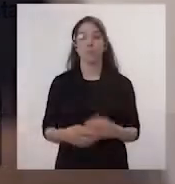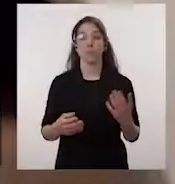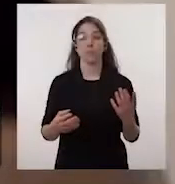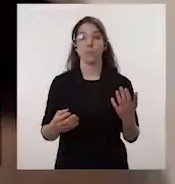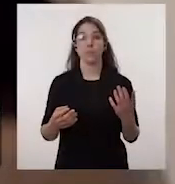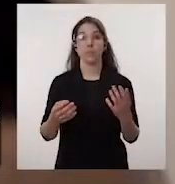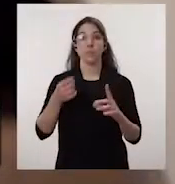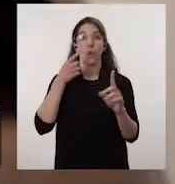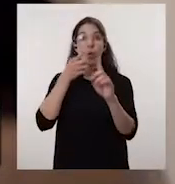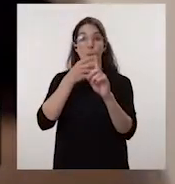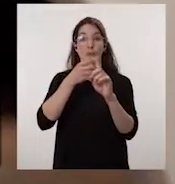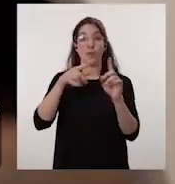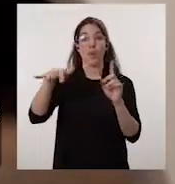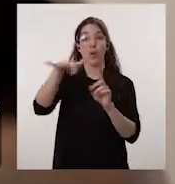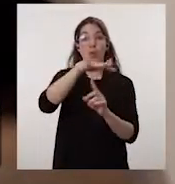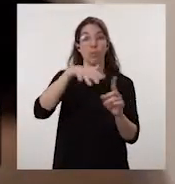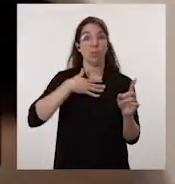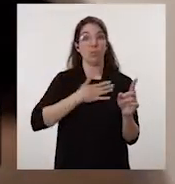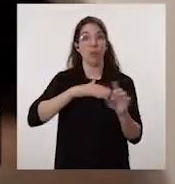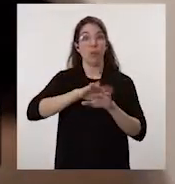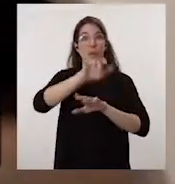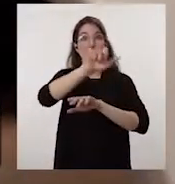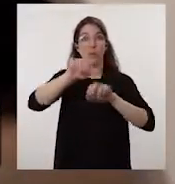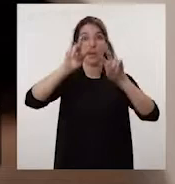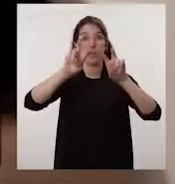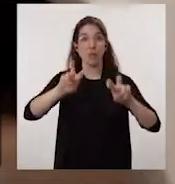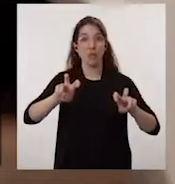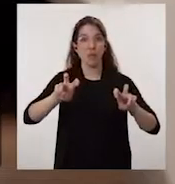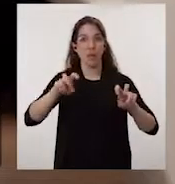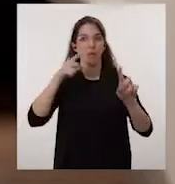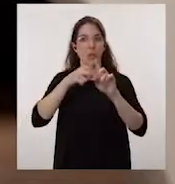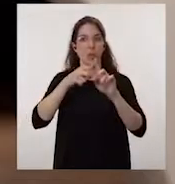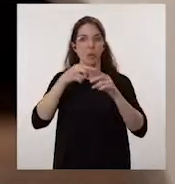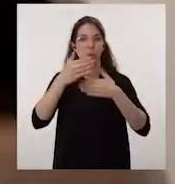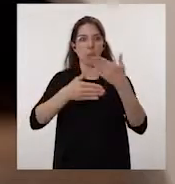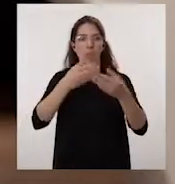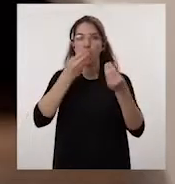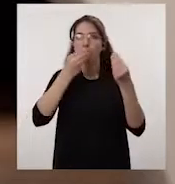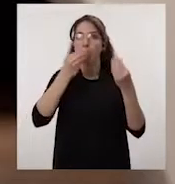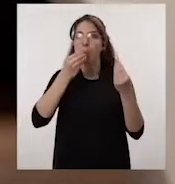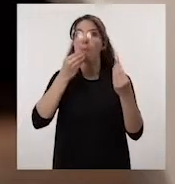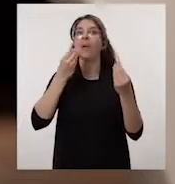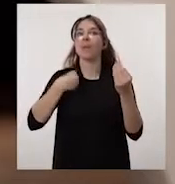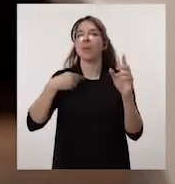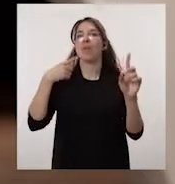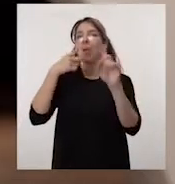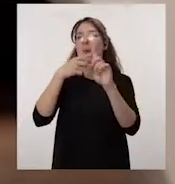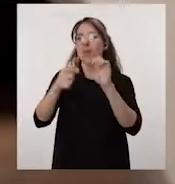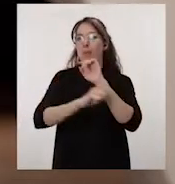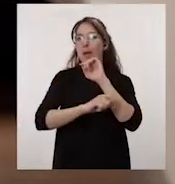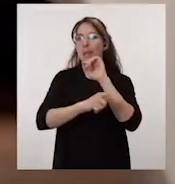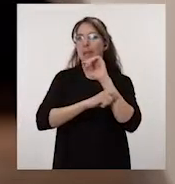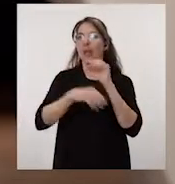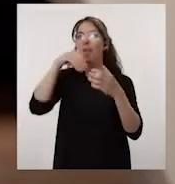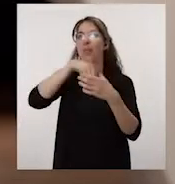el objetivo de crear un ecosistema favorable para los investigadores para que desarrollen su carrera en las mejores condiciones es sin duda el objetivo de